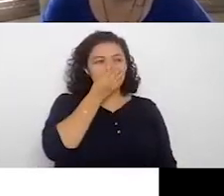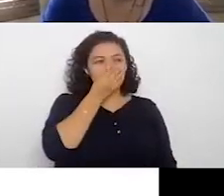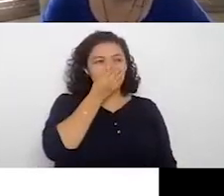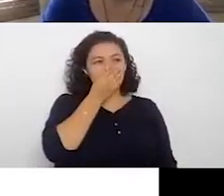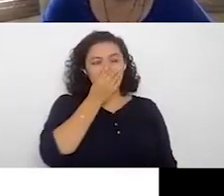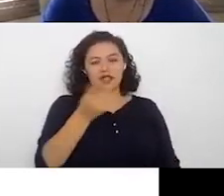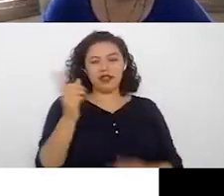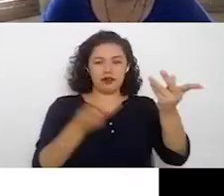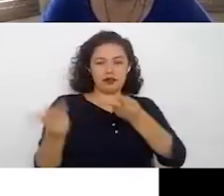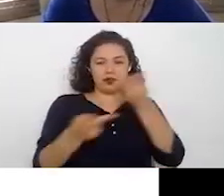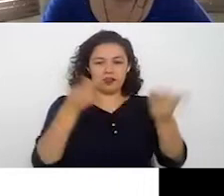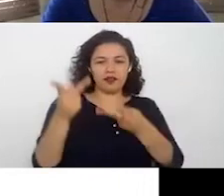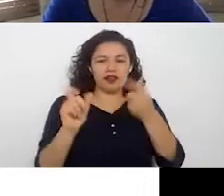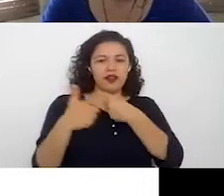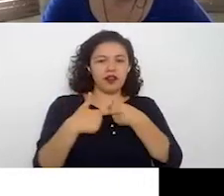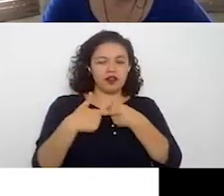pregunta?